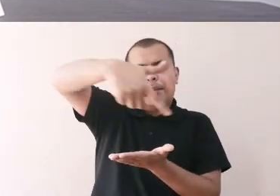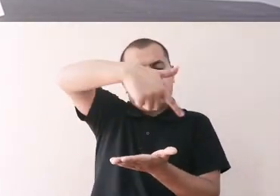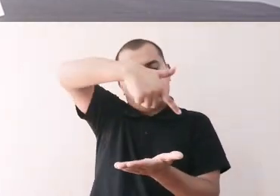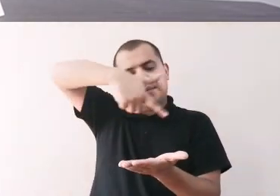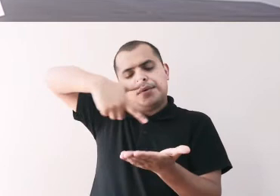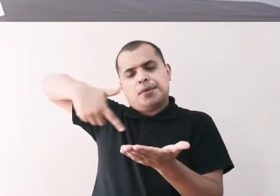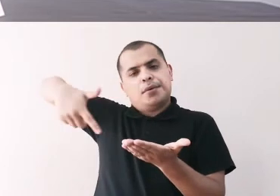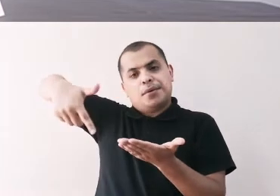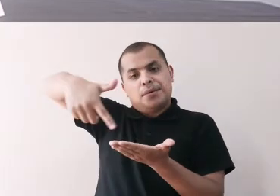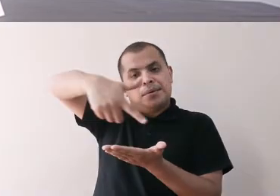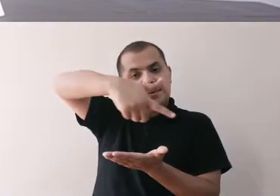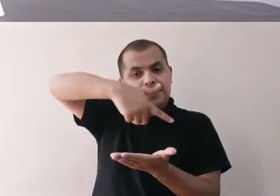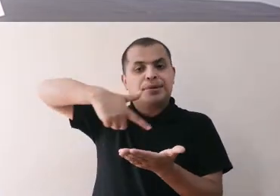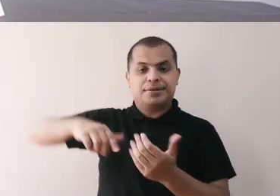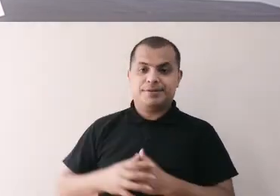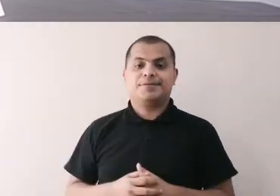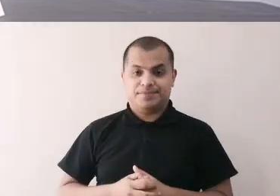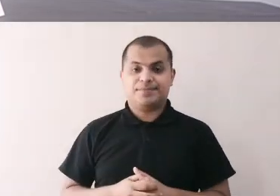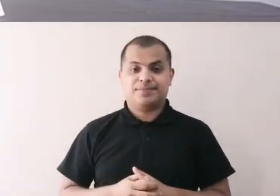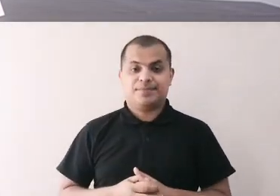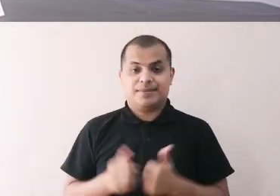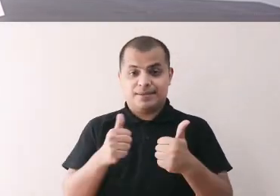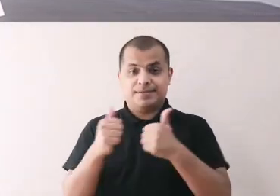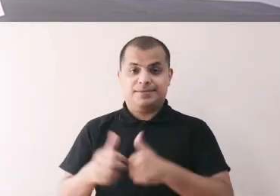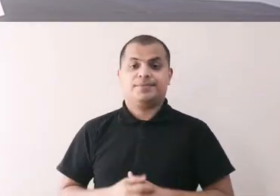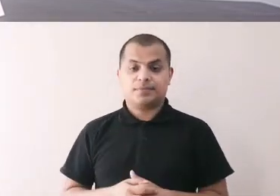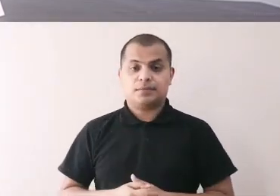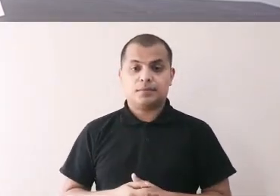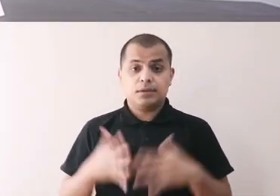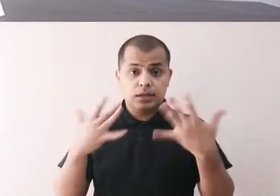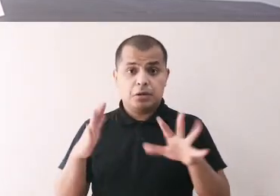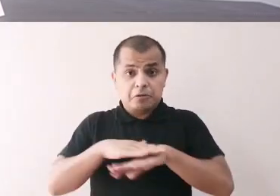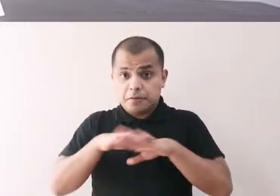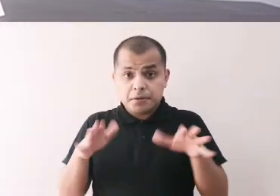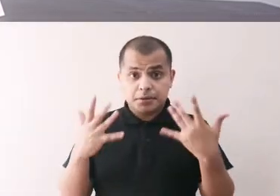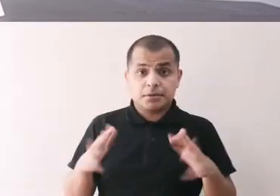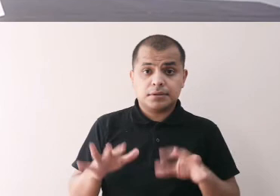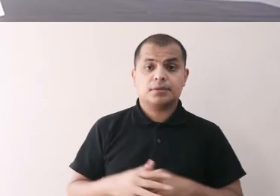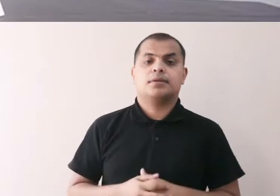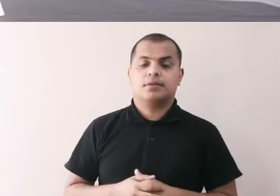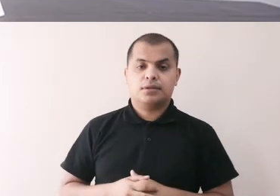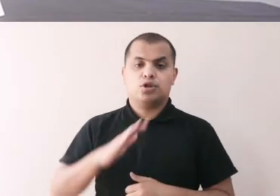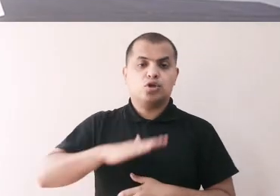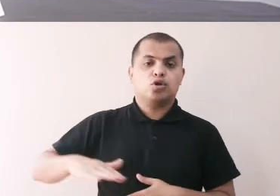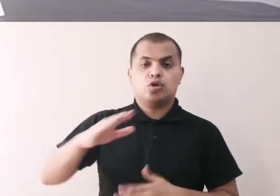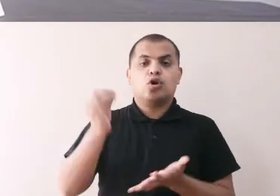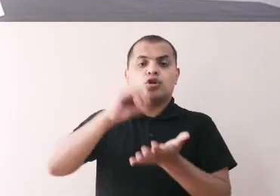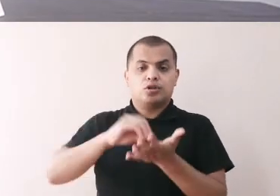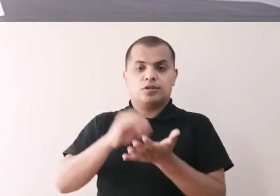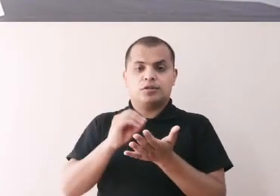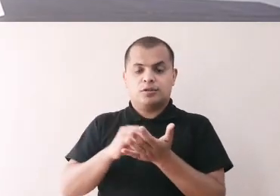parte de abajo de mi conito, como ha quedado aquí. Una vez que terminamos, vamos a